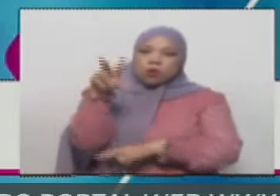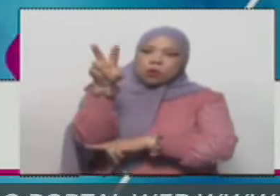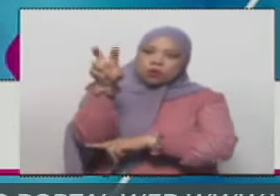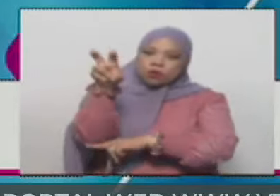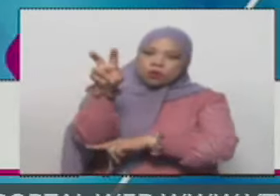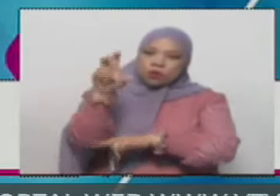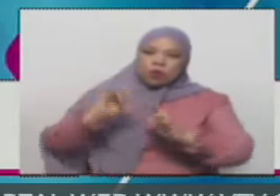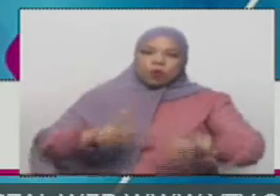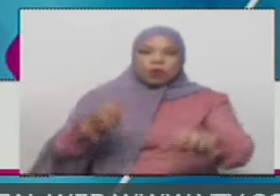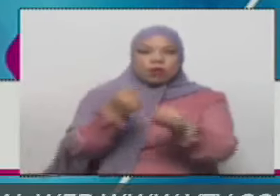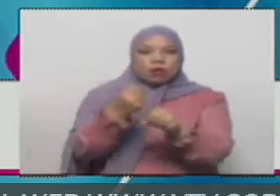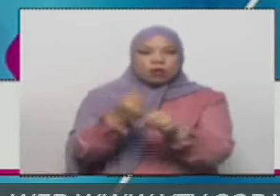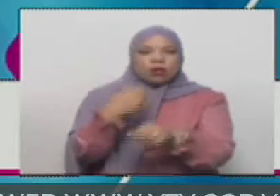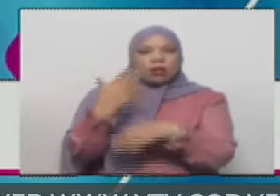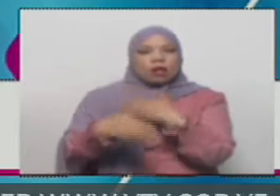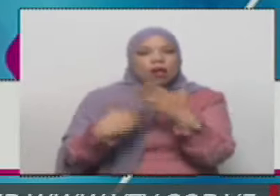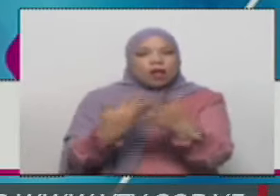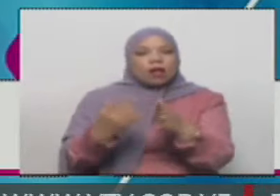hemos comenzado a